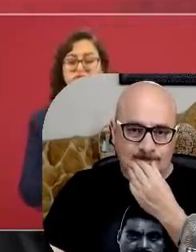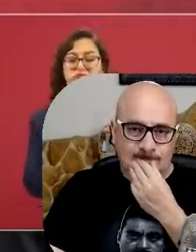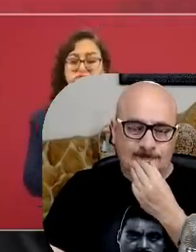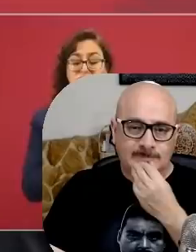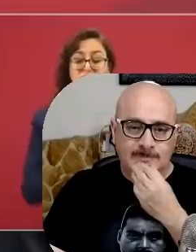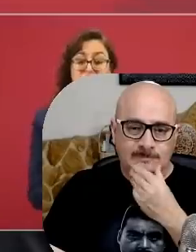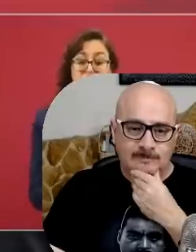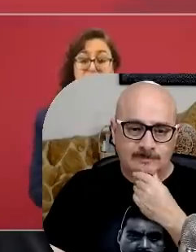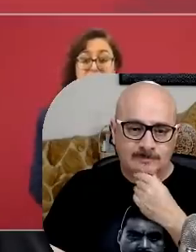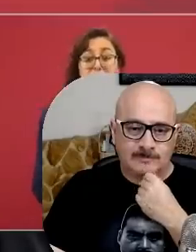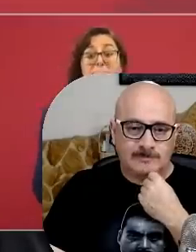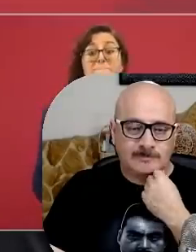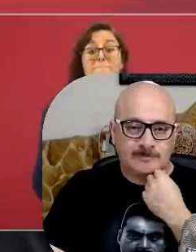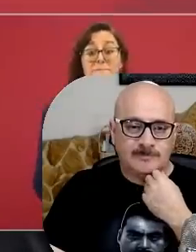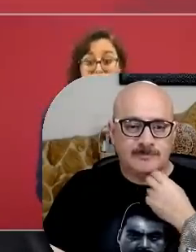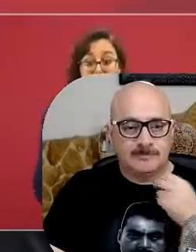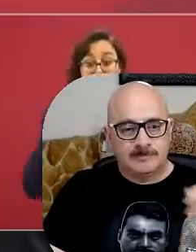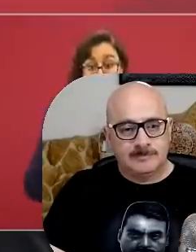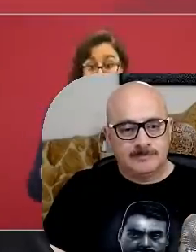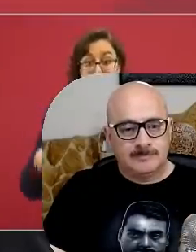sin insultar,